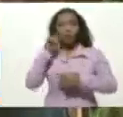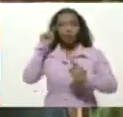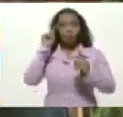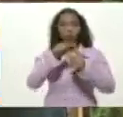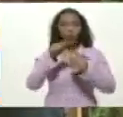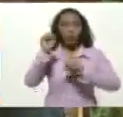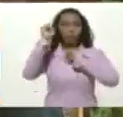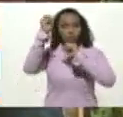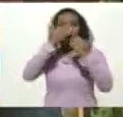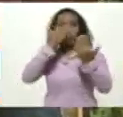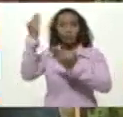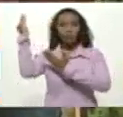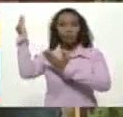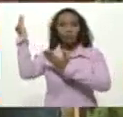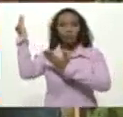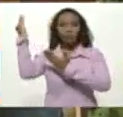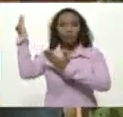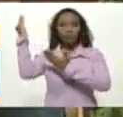presidente.